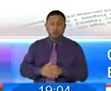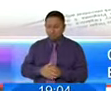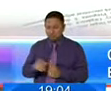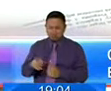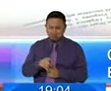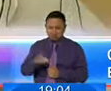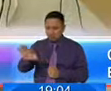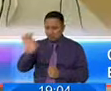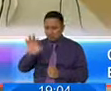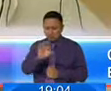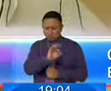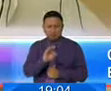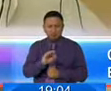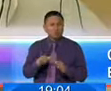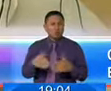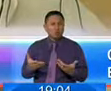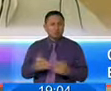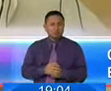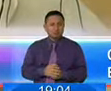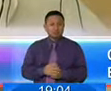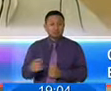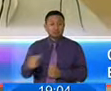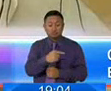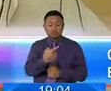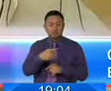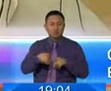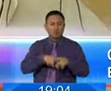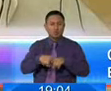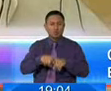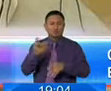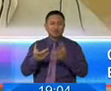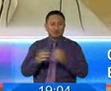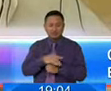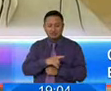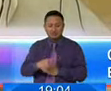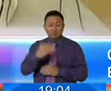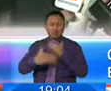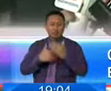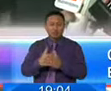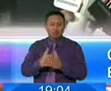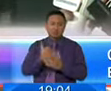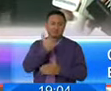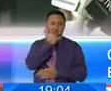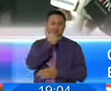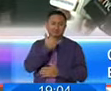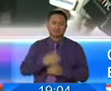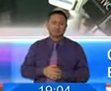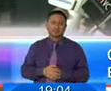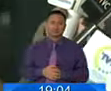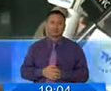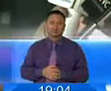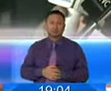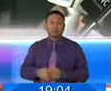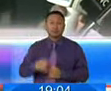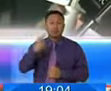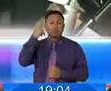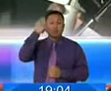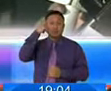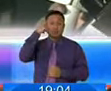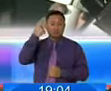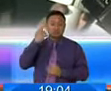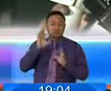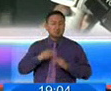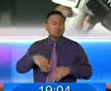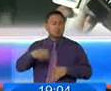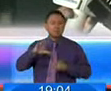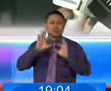Ciudadano Definitivo. Es que acá dicen que ese concurso podría deslegitimar el proceso. Nosotros creemos que lo más importante es